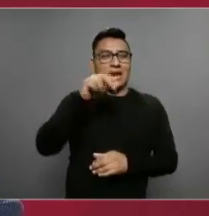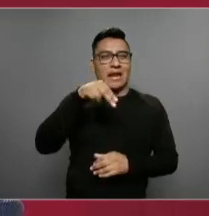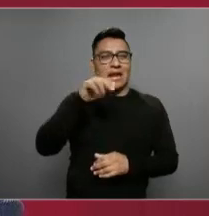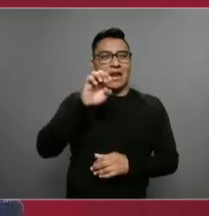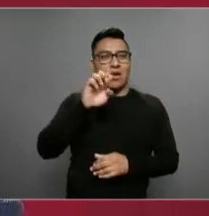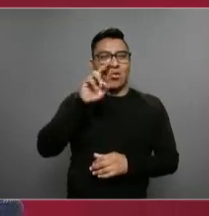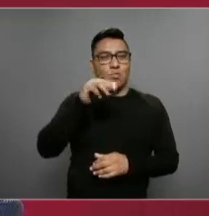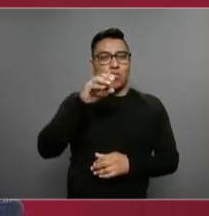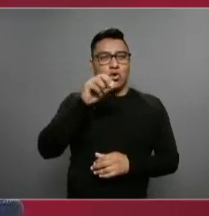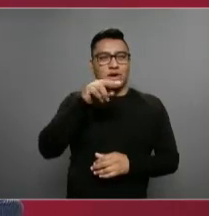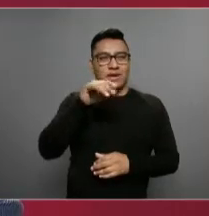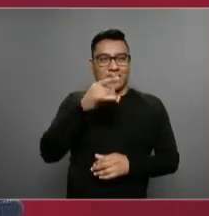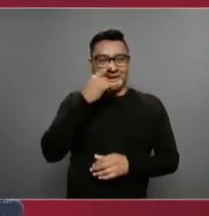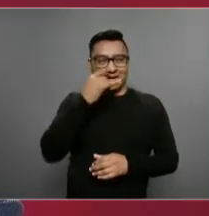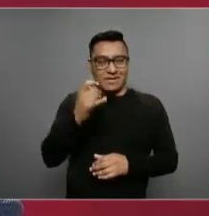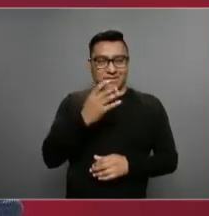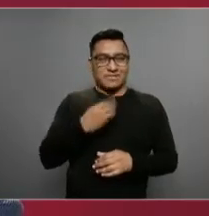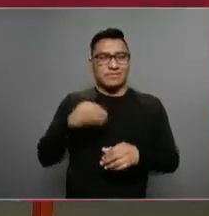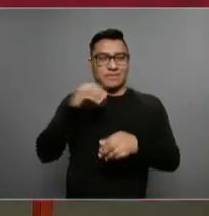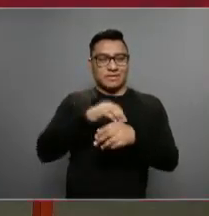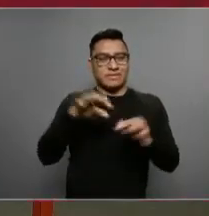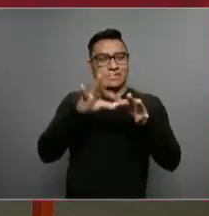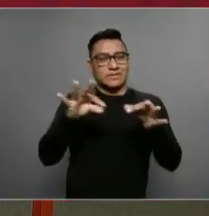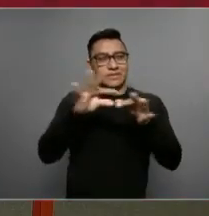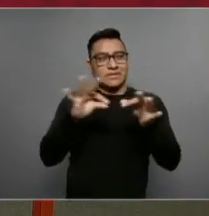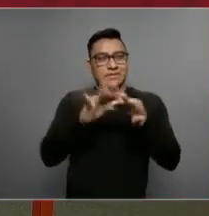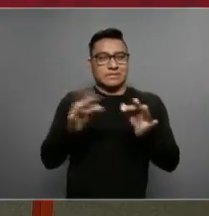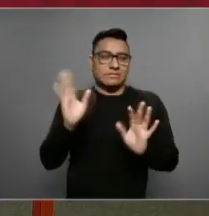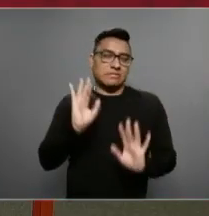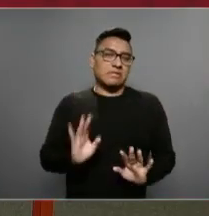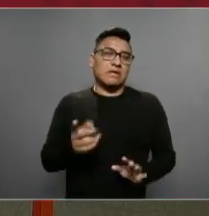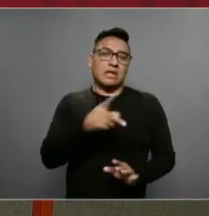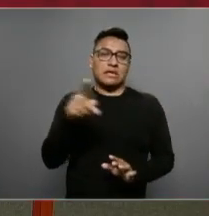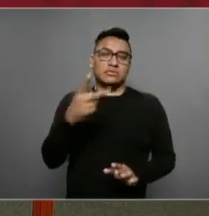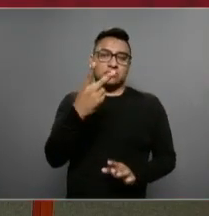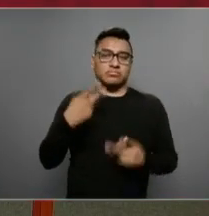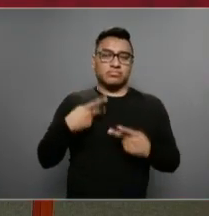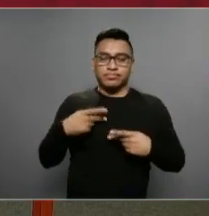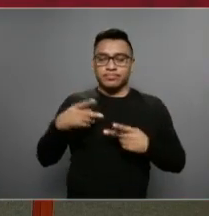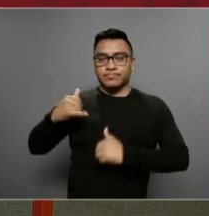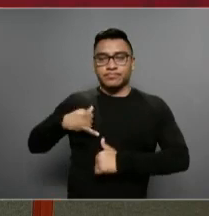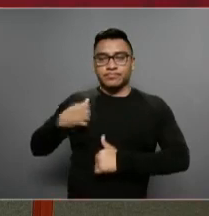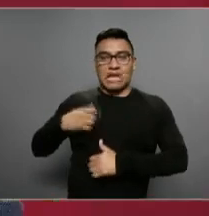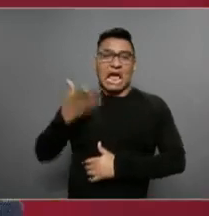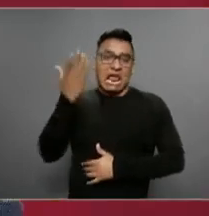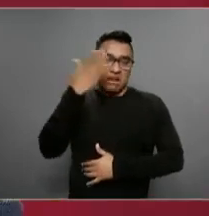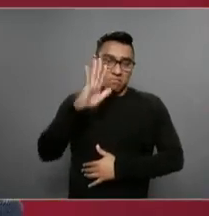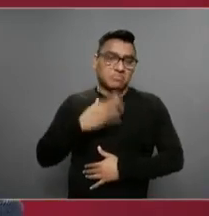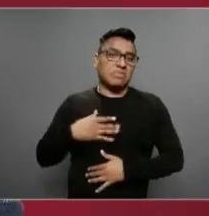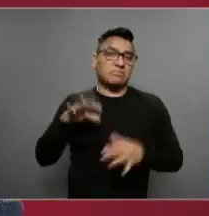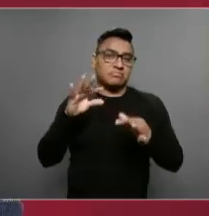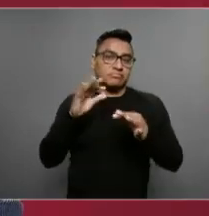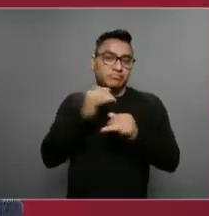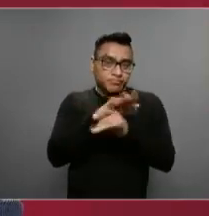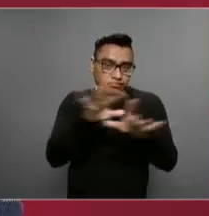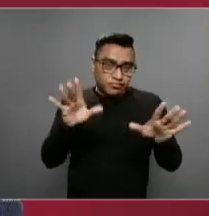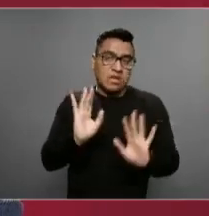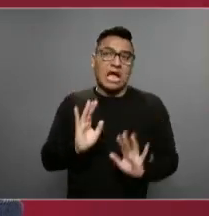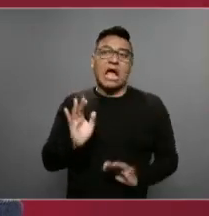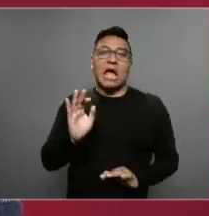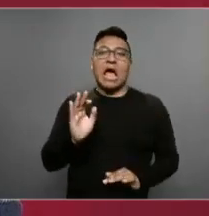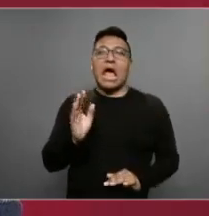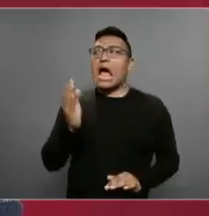momentos no se ha sumado, entonces no sabemos si se va a sumar o van a ser estos dos funcionarios los que informen sobre la neumonía típica también. En